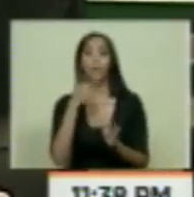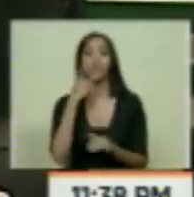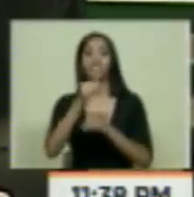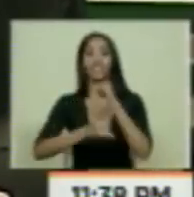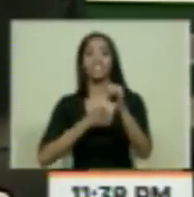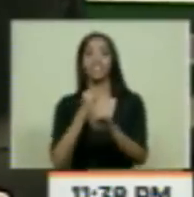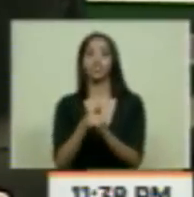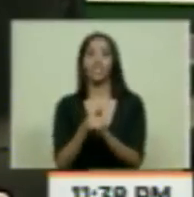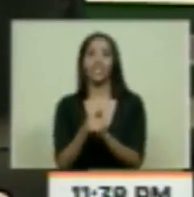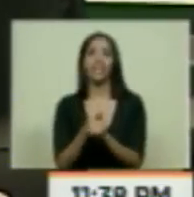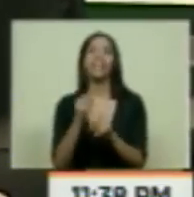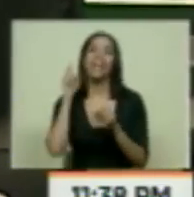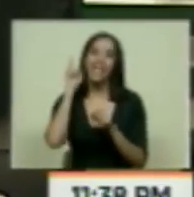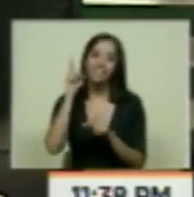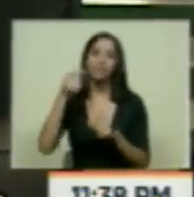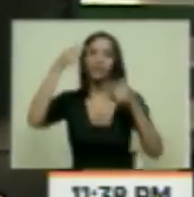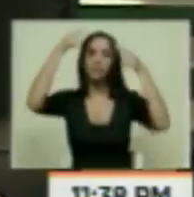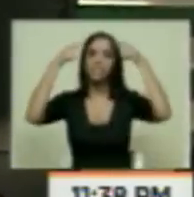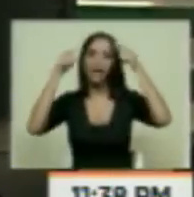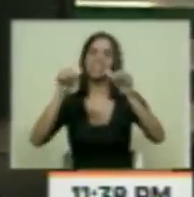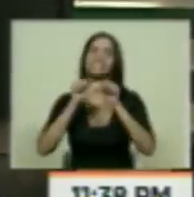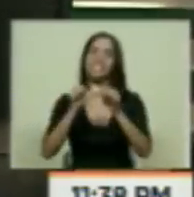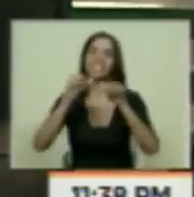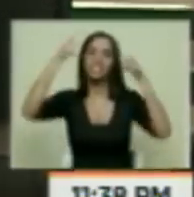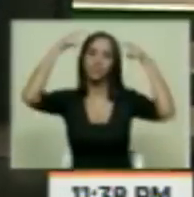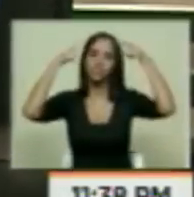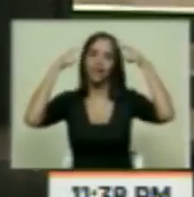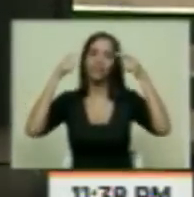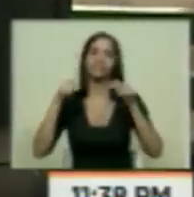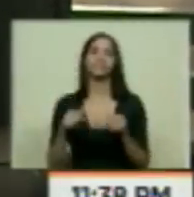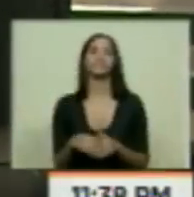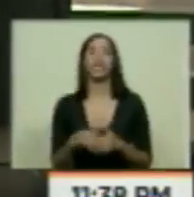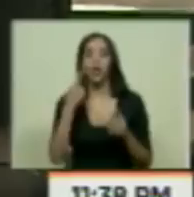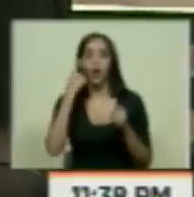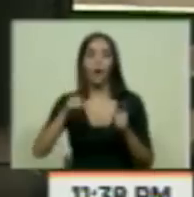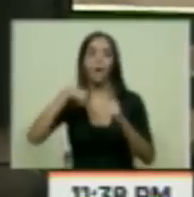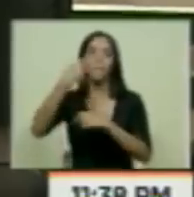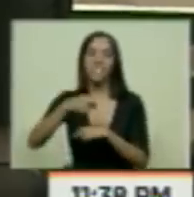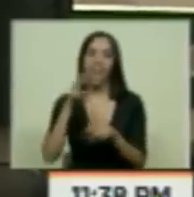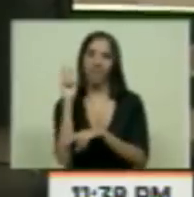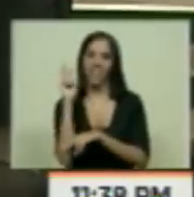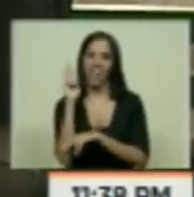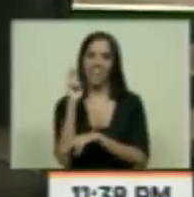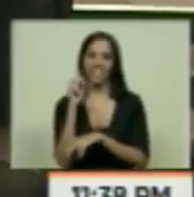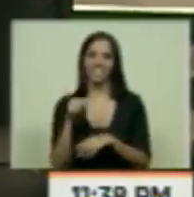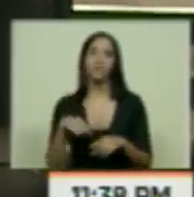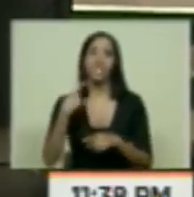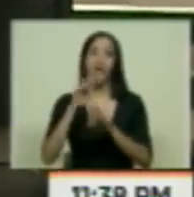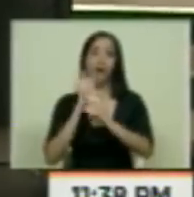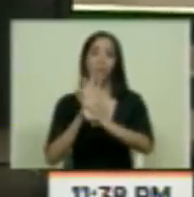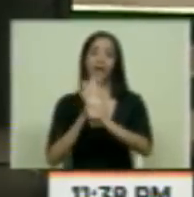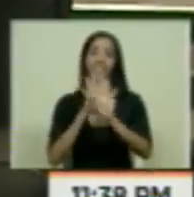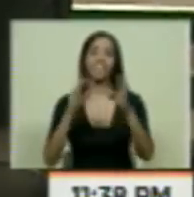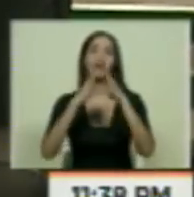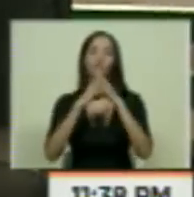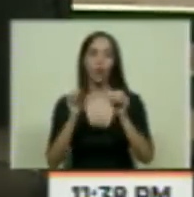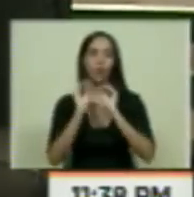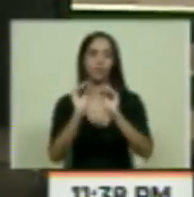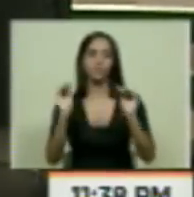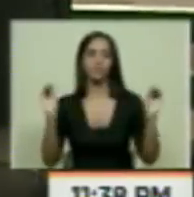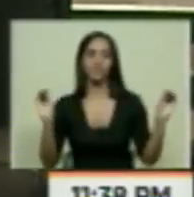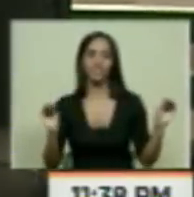internacional. Ese fue Hugo Chávez, sigue siendo Hugo Chávez. Nos vemos el día de mañana, pendiente y vista, mañana la marcha, todos convocados desde